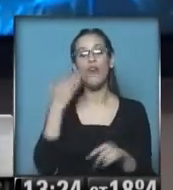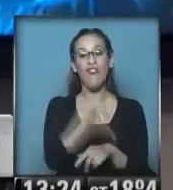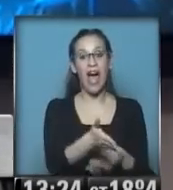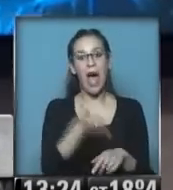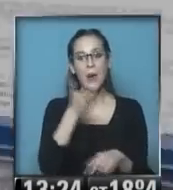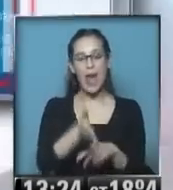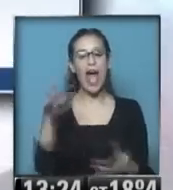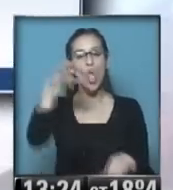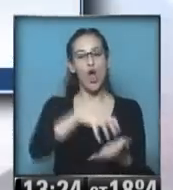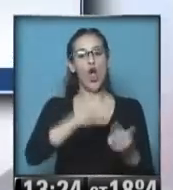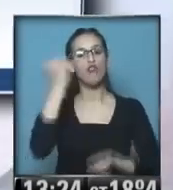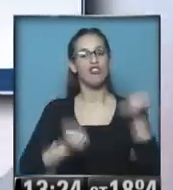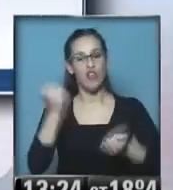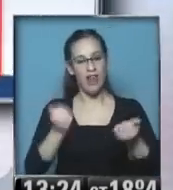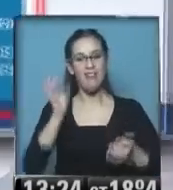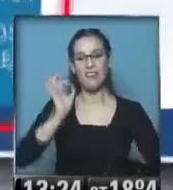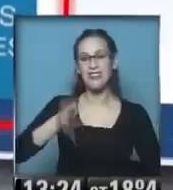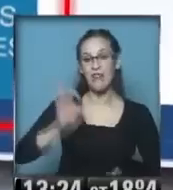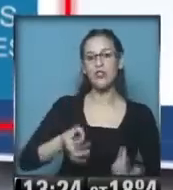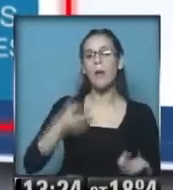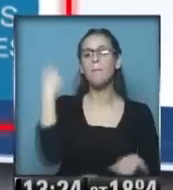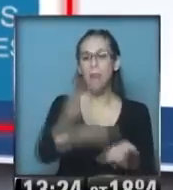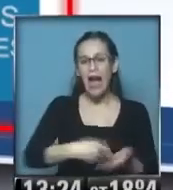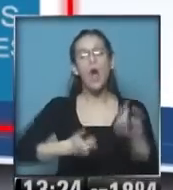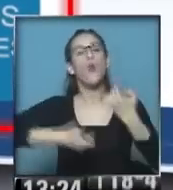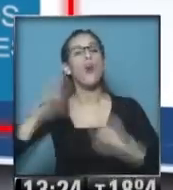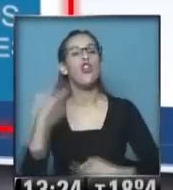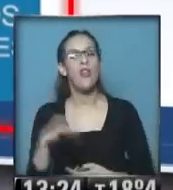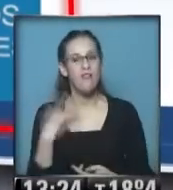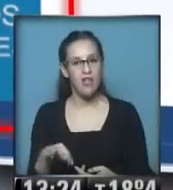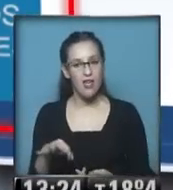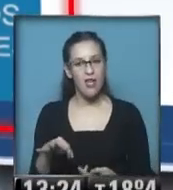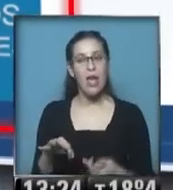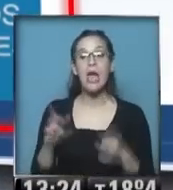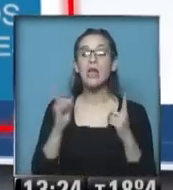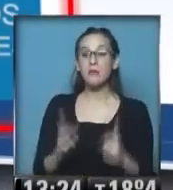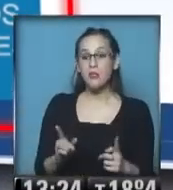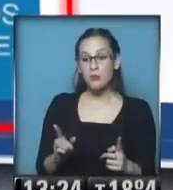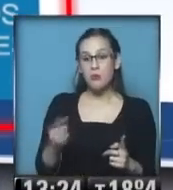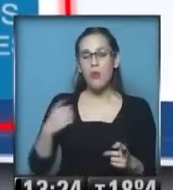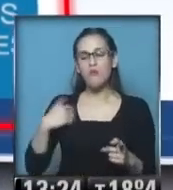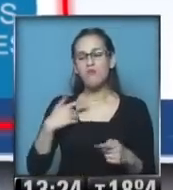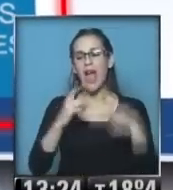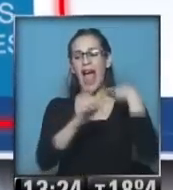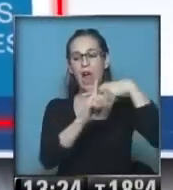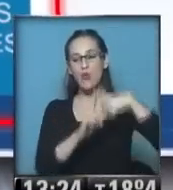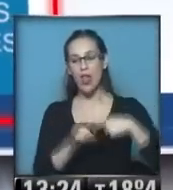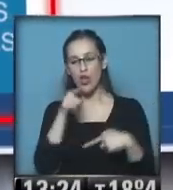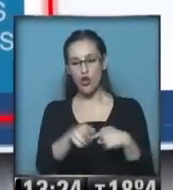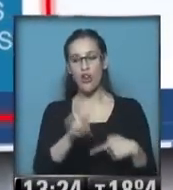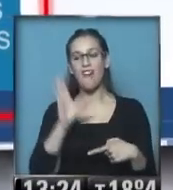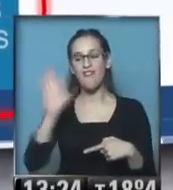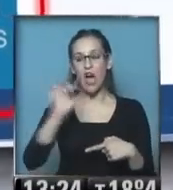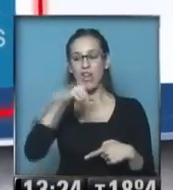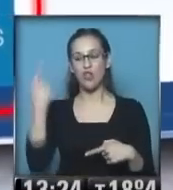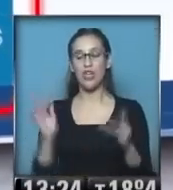ya sabe cuánto es lo que tiene que pagar por todos estos conceptos entonces uno ingresa a la a la calculadora en la página del banco nación o